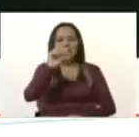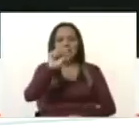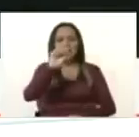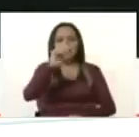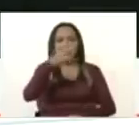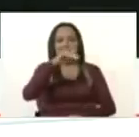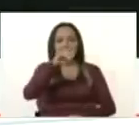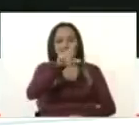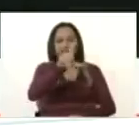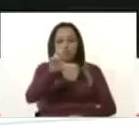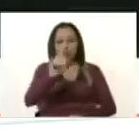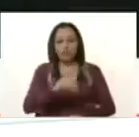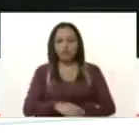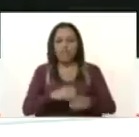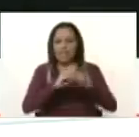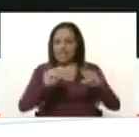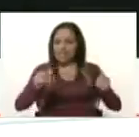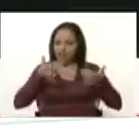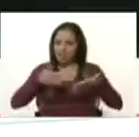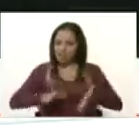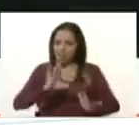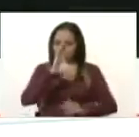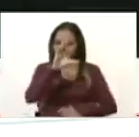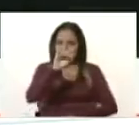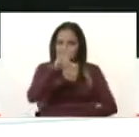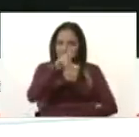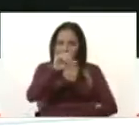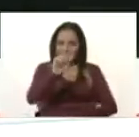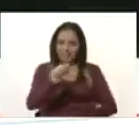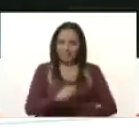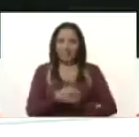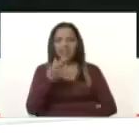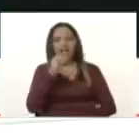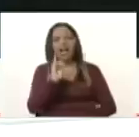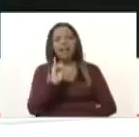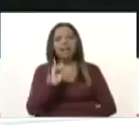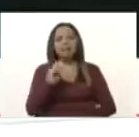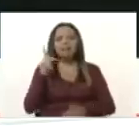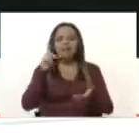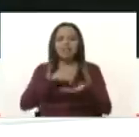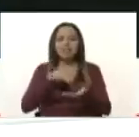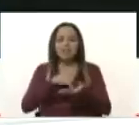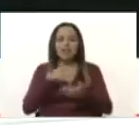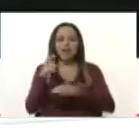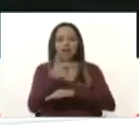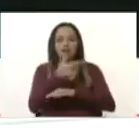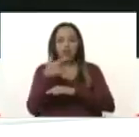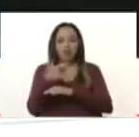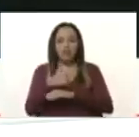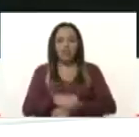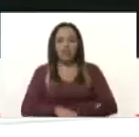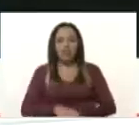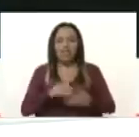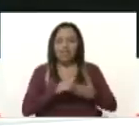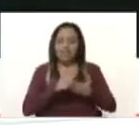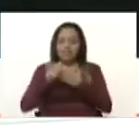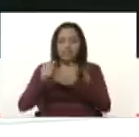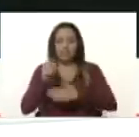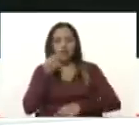nacer a Silvia. Allá vamos a participar con la gobernadora, esta compañera, líder, joven